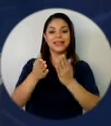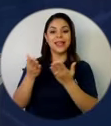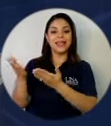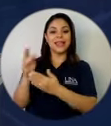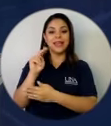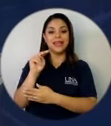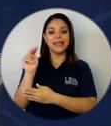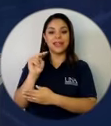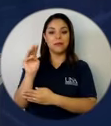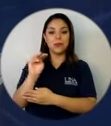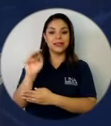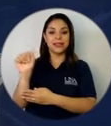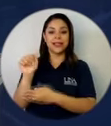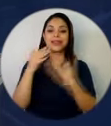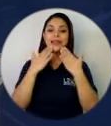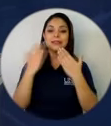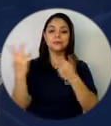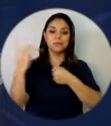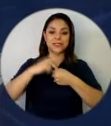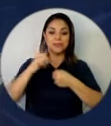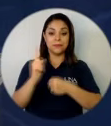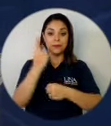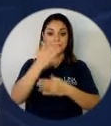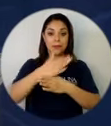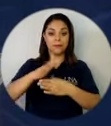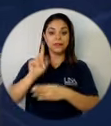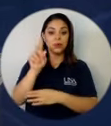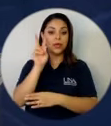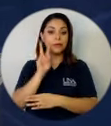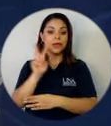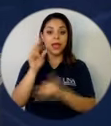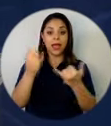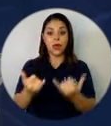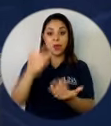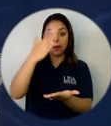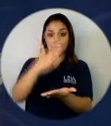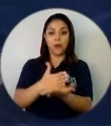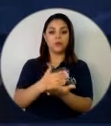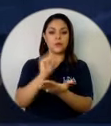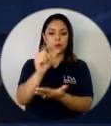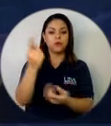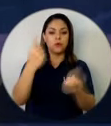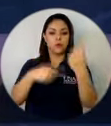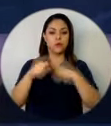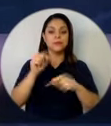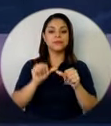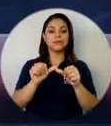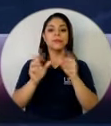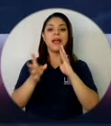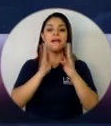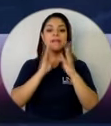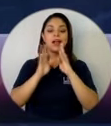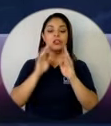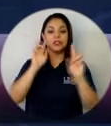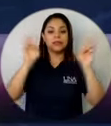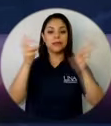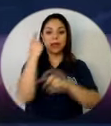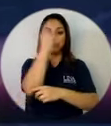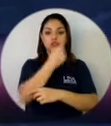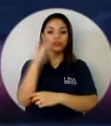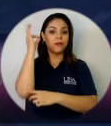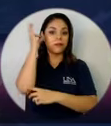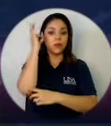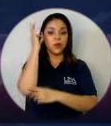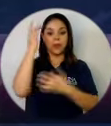adelante. Era Natalia Morales Aguilar, muchas gracias por participar en este primer bloque de Una Mirada. Vamos a ir a una pausa, pero ya volvemos para seguir hablando sobre el